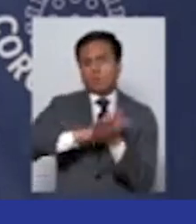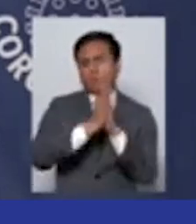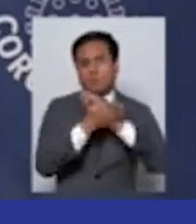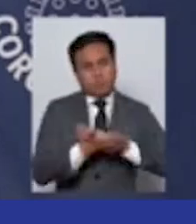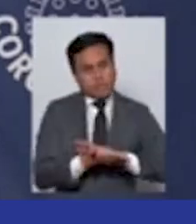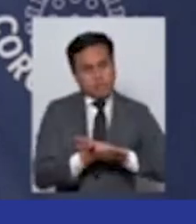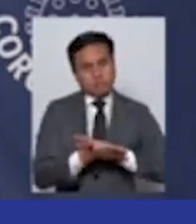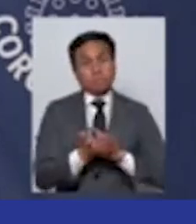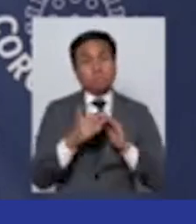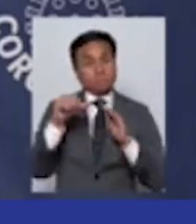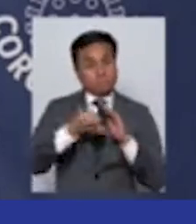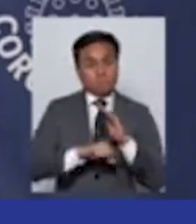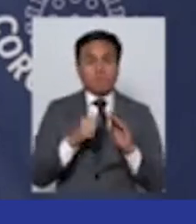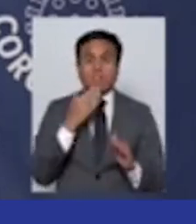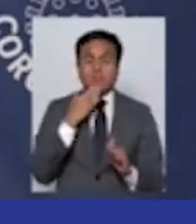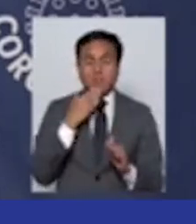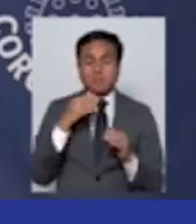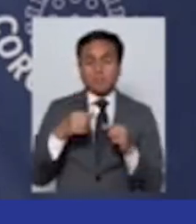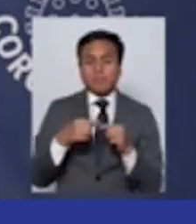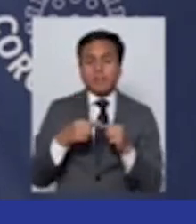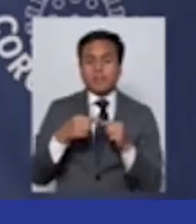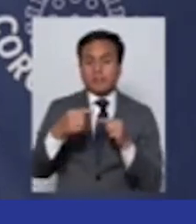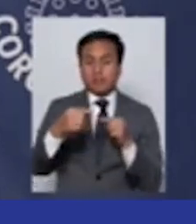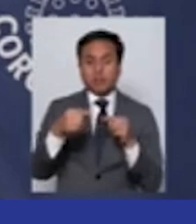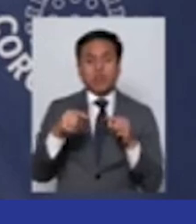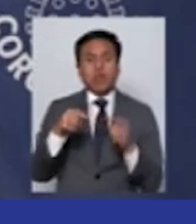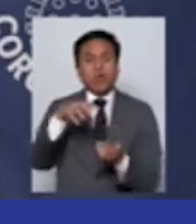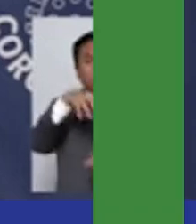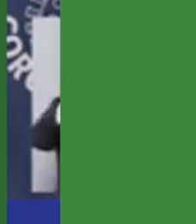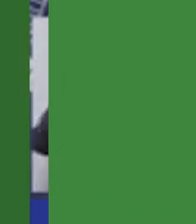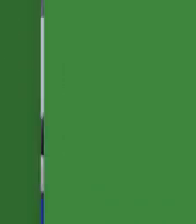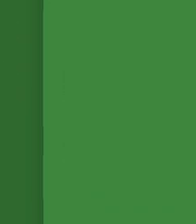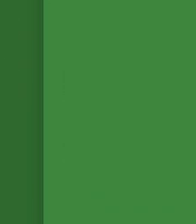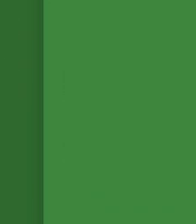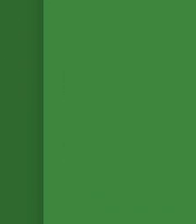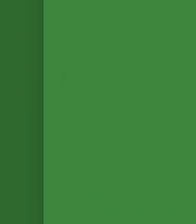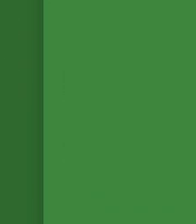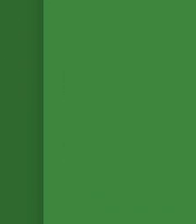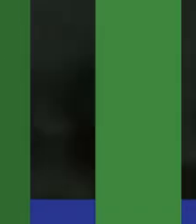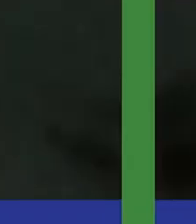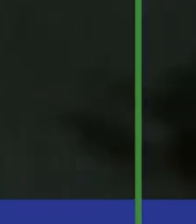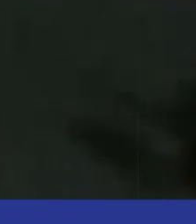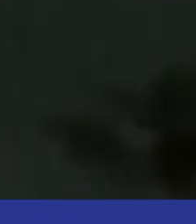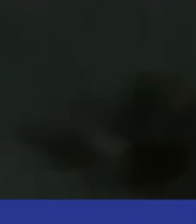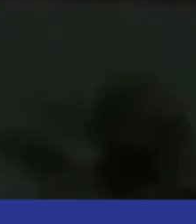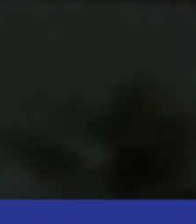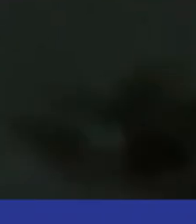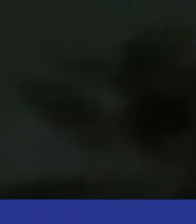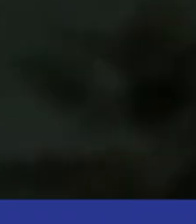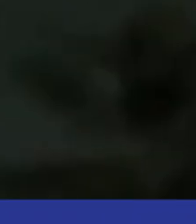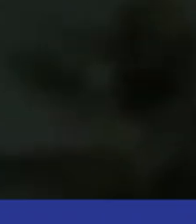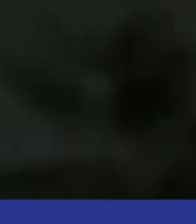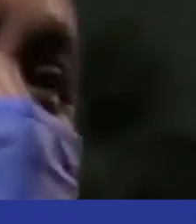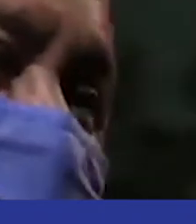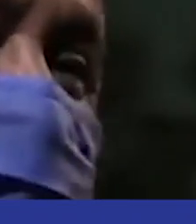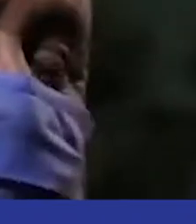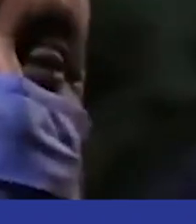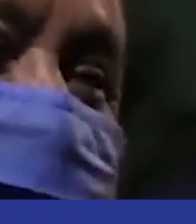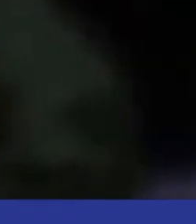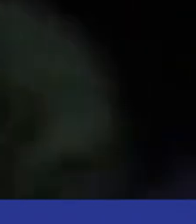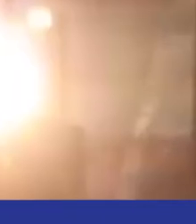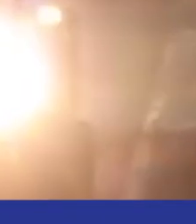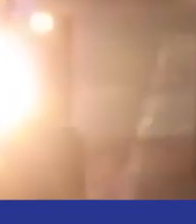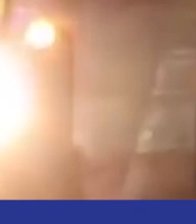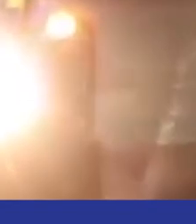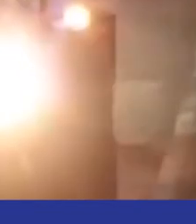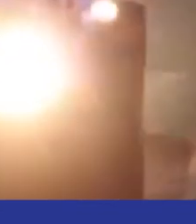y la extensión de la comuna de santiago el alcalde juan carrasco conversó con 24 horas